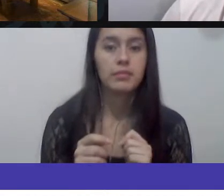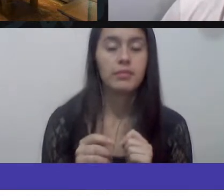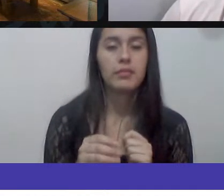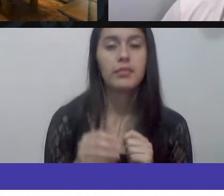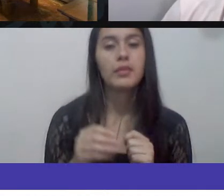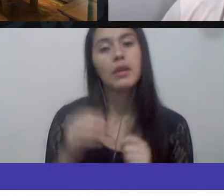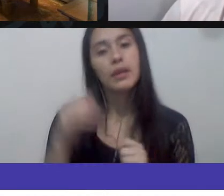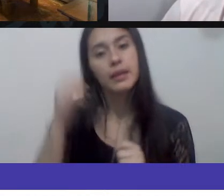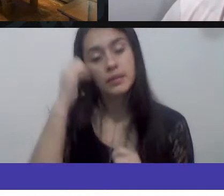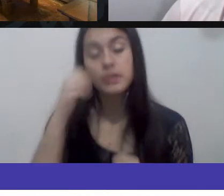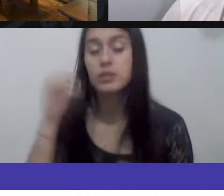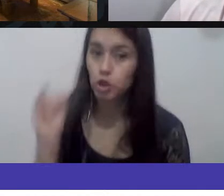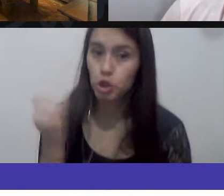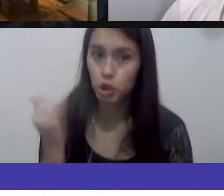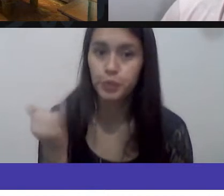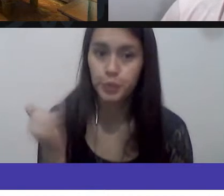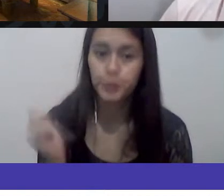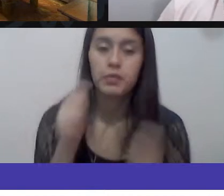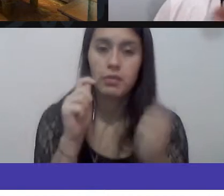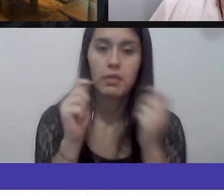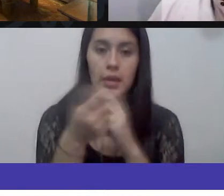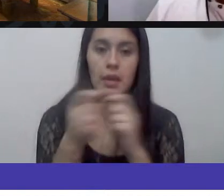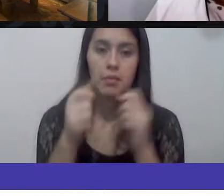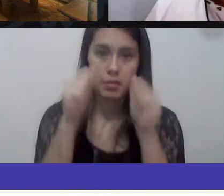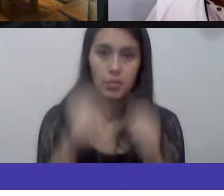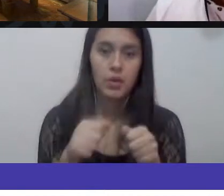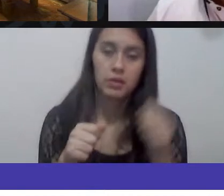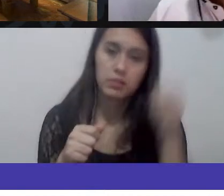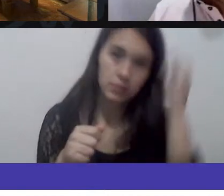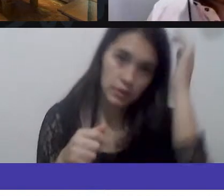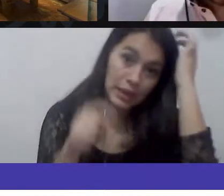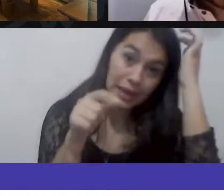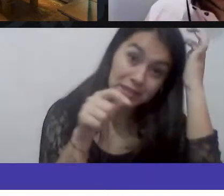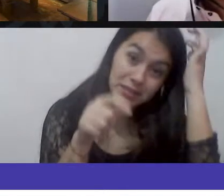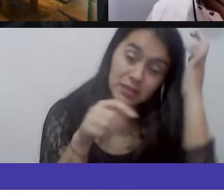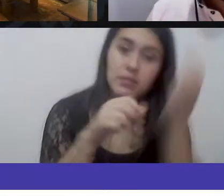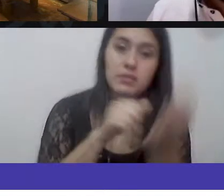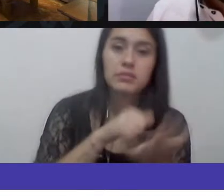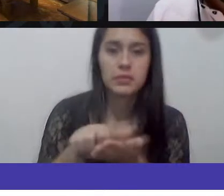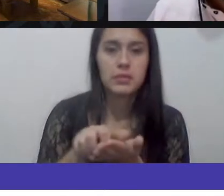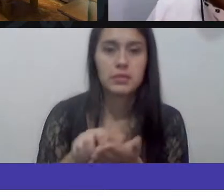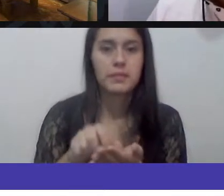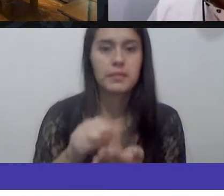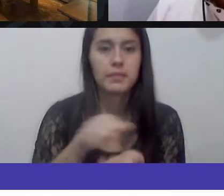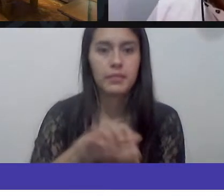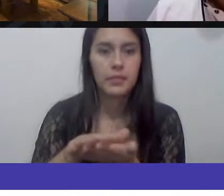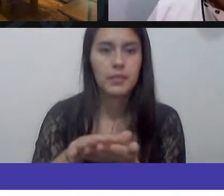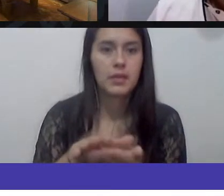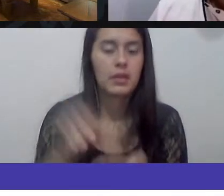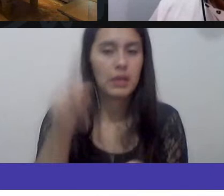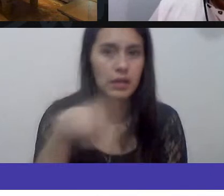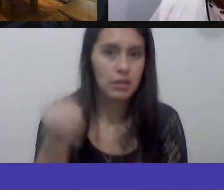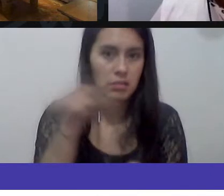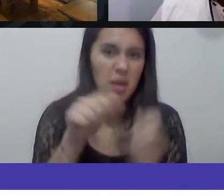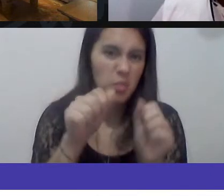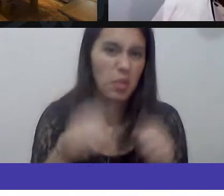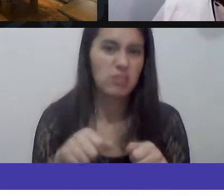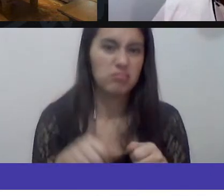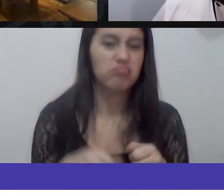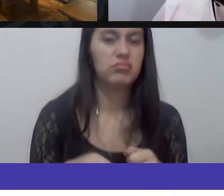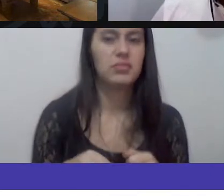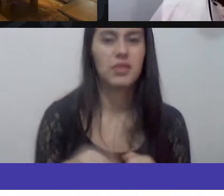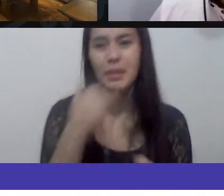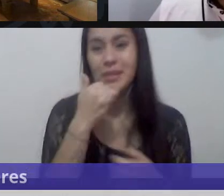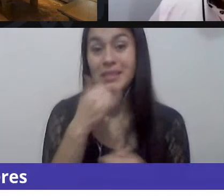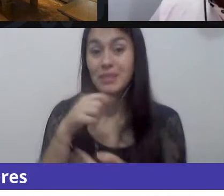la marca de StreamYard está ahí, cuando uno tiene esta versión gratuita, la versión de pago, usted puede quitar eso y poner su cara, pero ahorita le vamos a enseñar